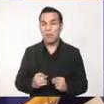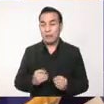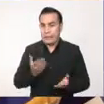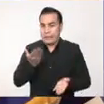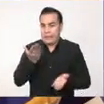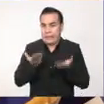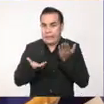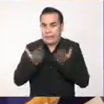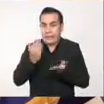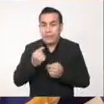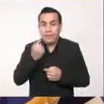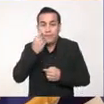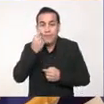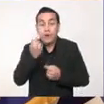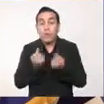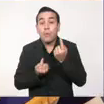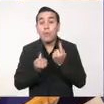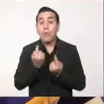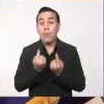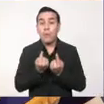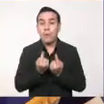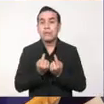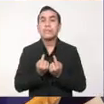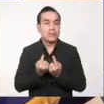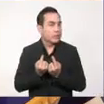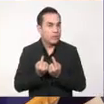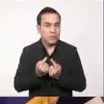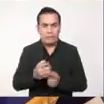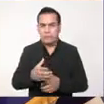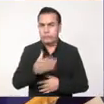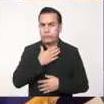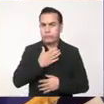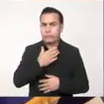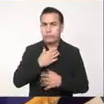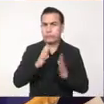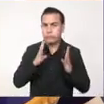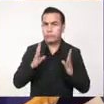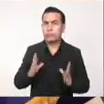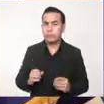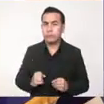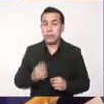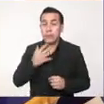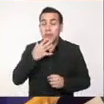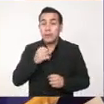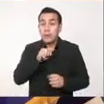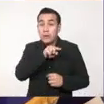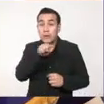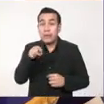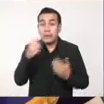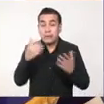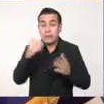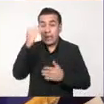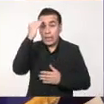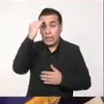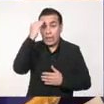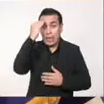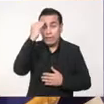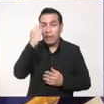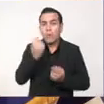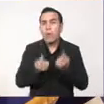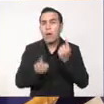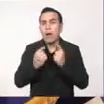había que ver mucho los costos de estar en el gobierno, en los que ustedes han oído, me imagino, en muchas ocasiones